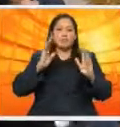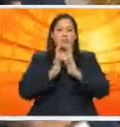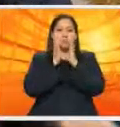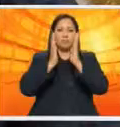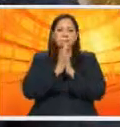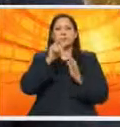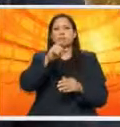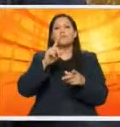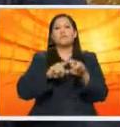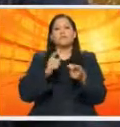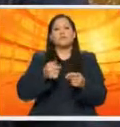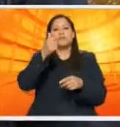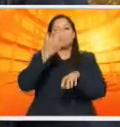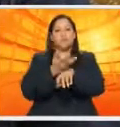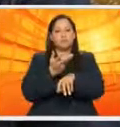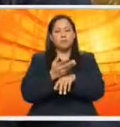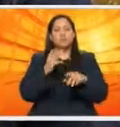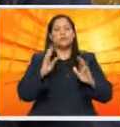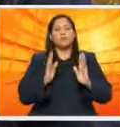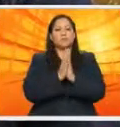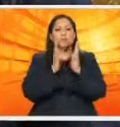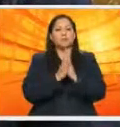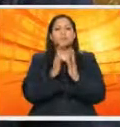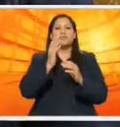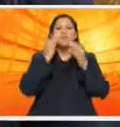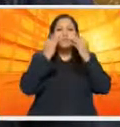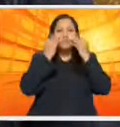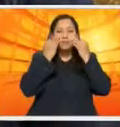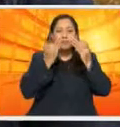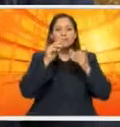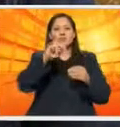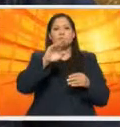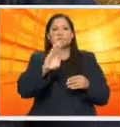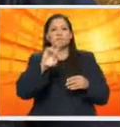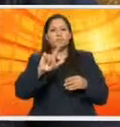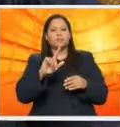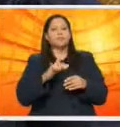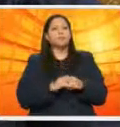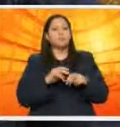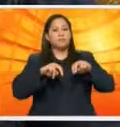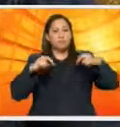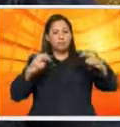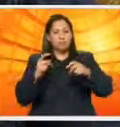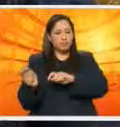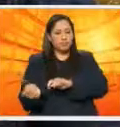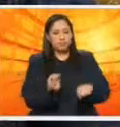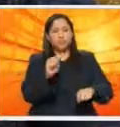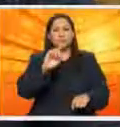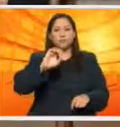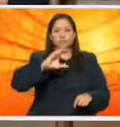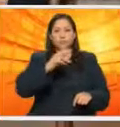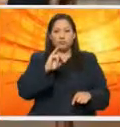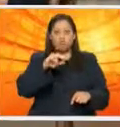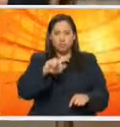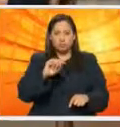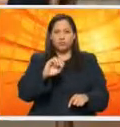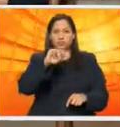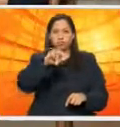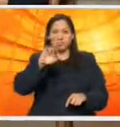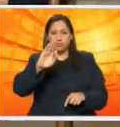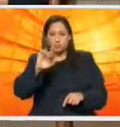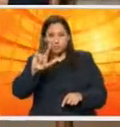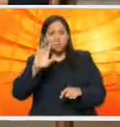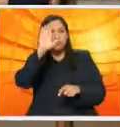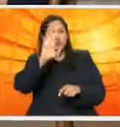se llevará a cabo en Estados Unidos para un partido presencial, ¿no? Muy bien. En la NFL, ¿no? De Tochito NFL. De Tochito NFL. ¿Tochito NFL es como el fútbol americano o son